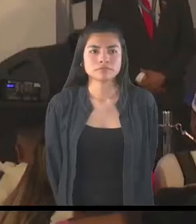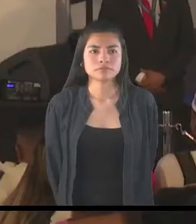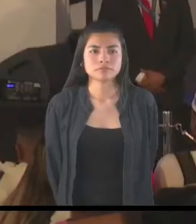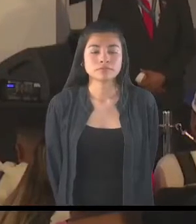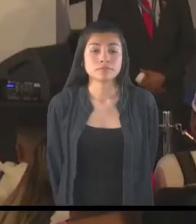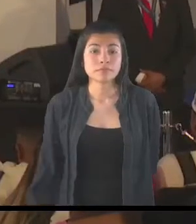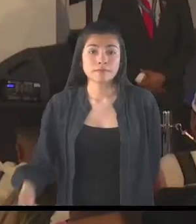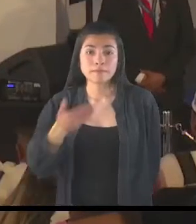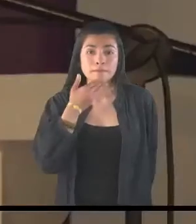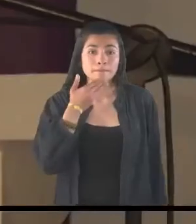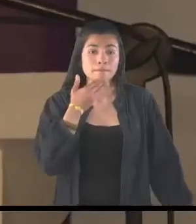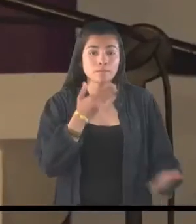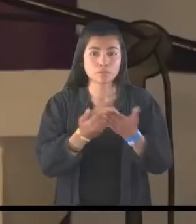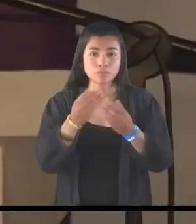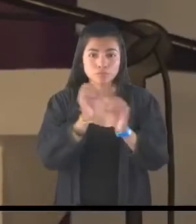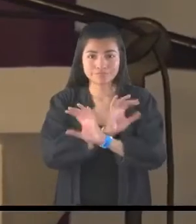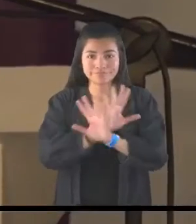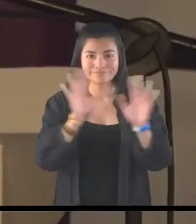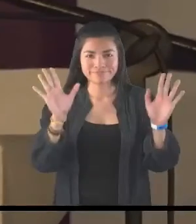Buenos días.